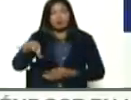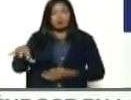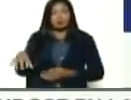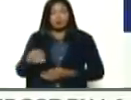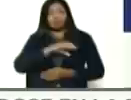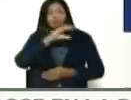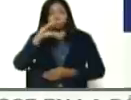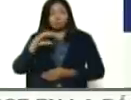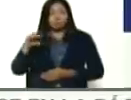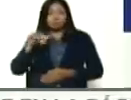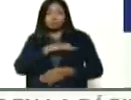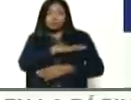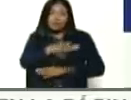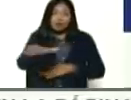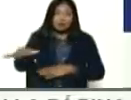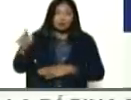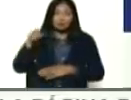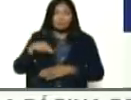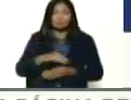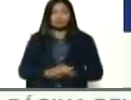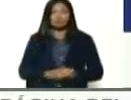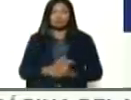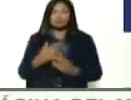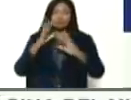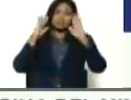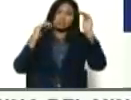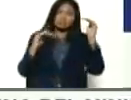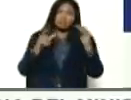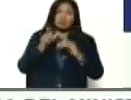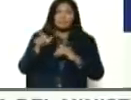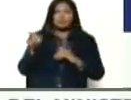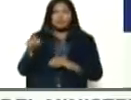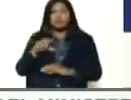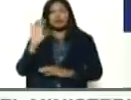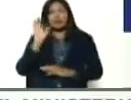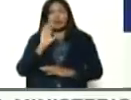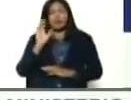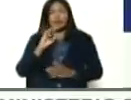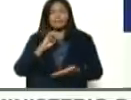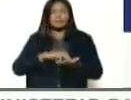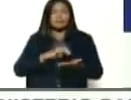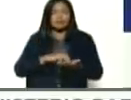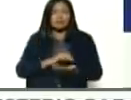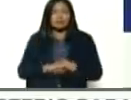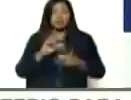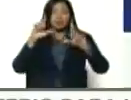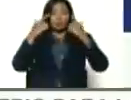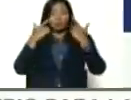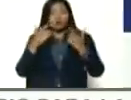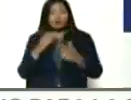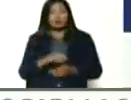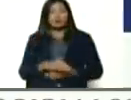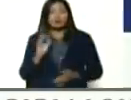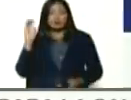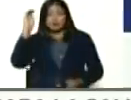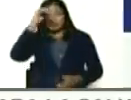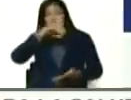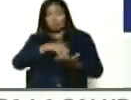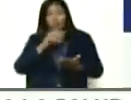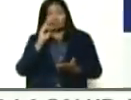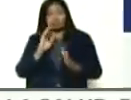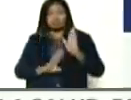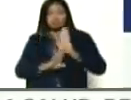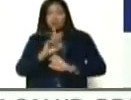y llaneros llama la atención el aumento de casos en caracas miranda la guaira de aragua además